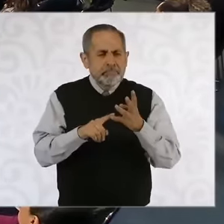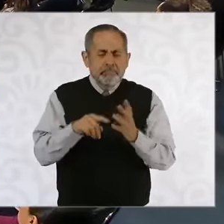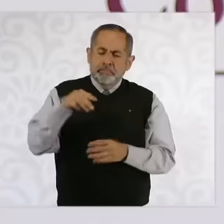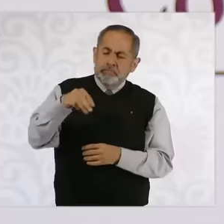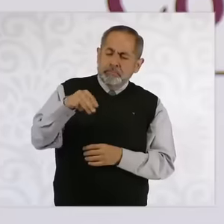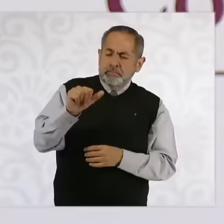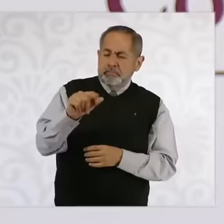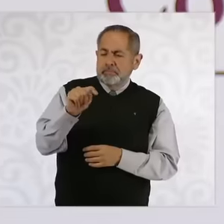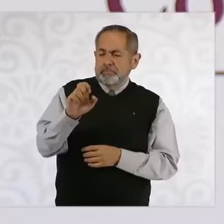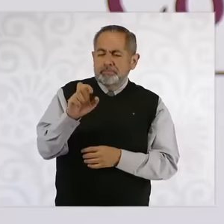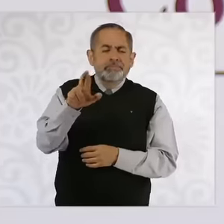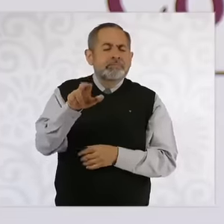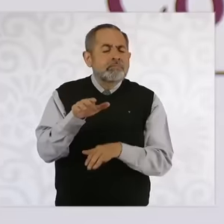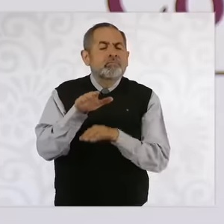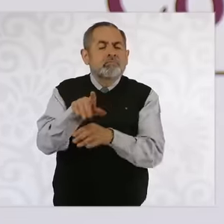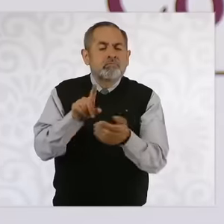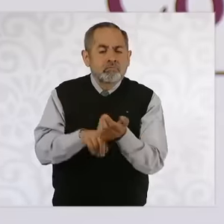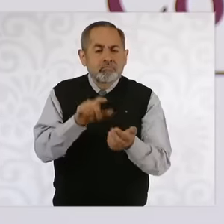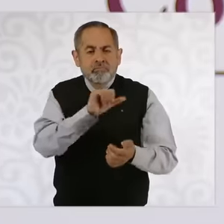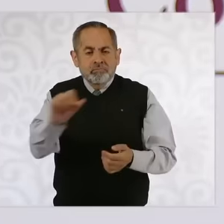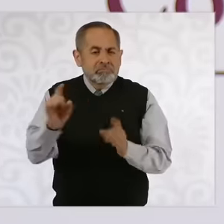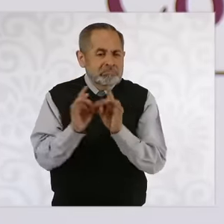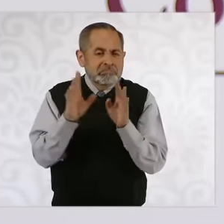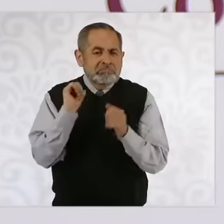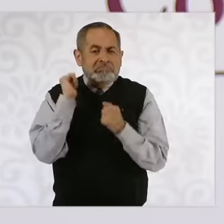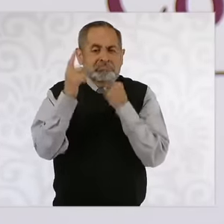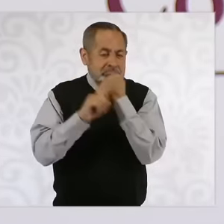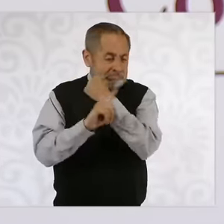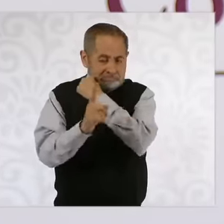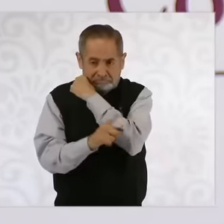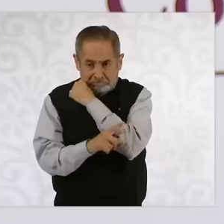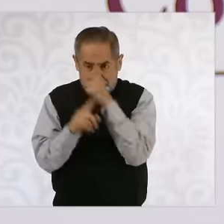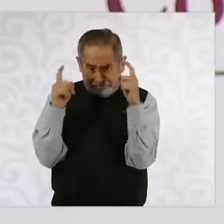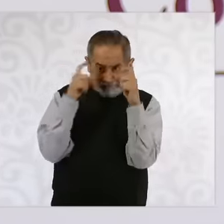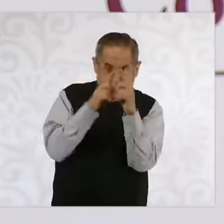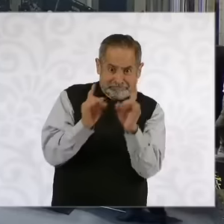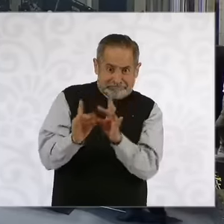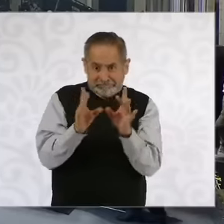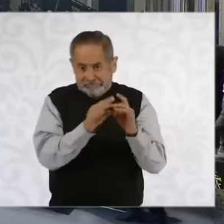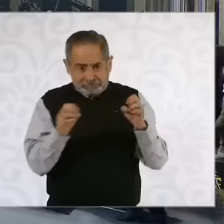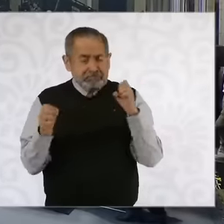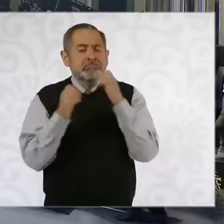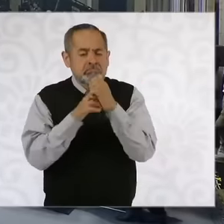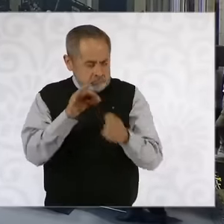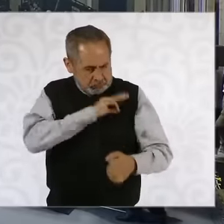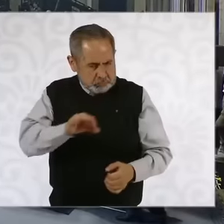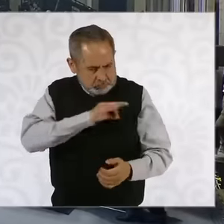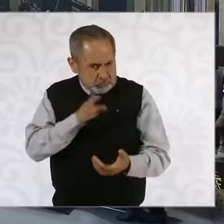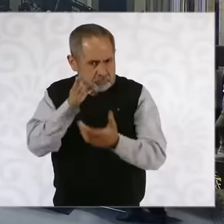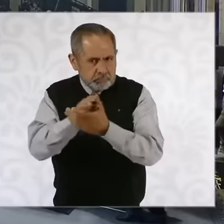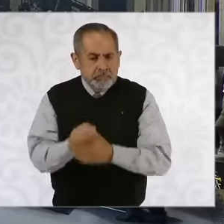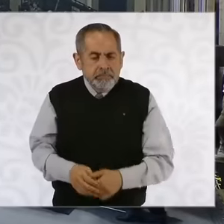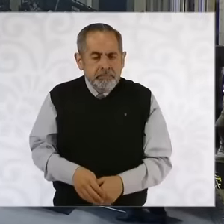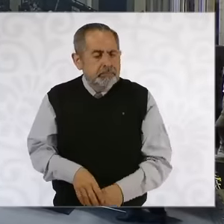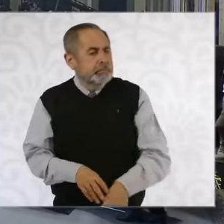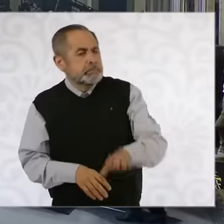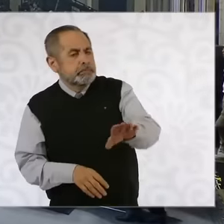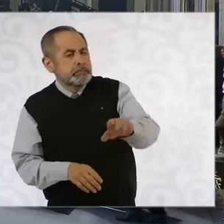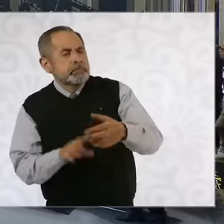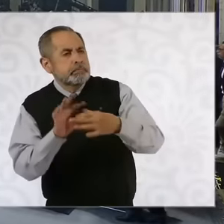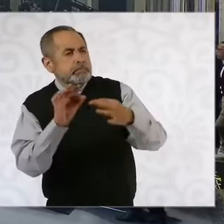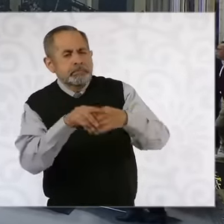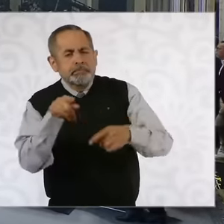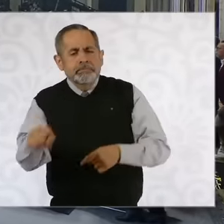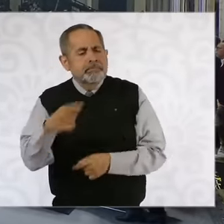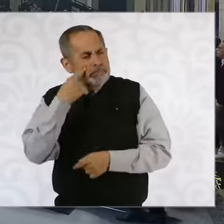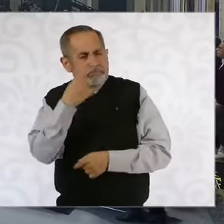en todo lo que tiene que ver con complicación de un embarazo. Permítame compartirle el siguiente caso. Él es Francisco